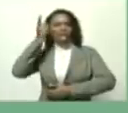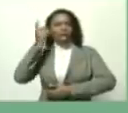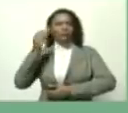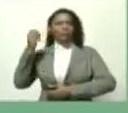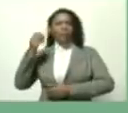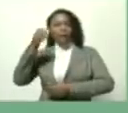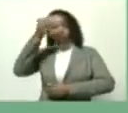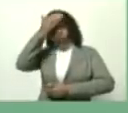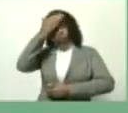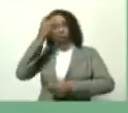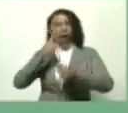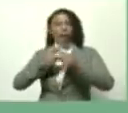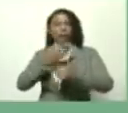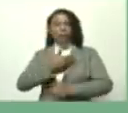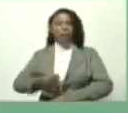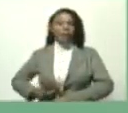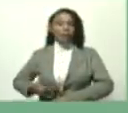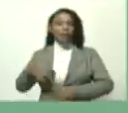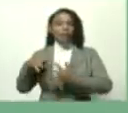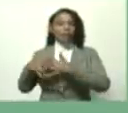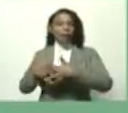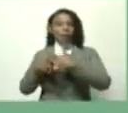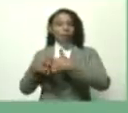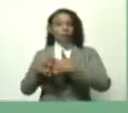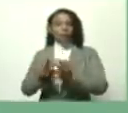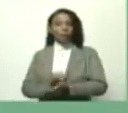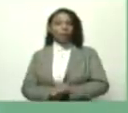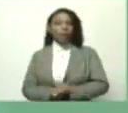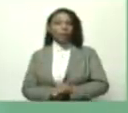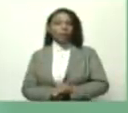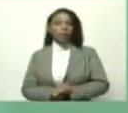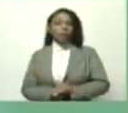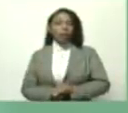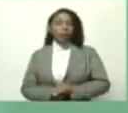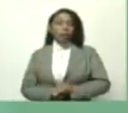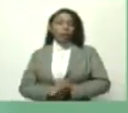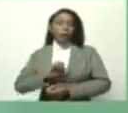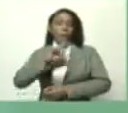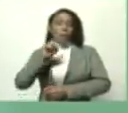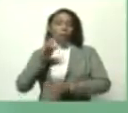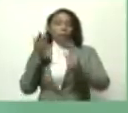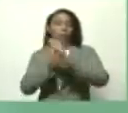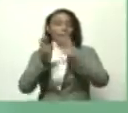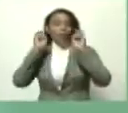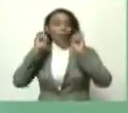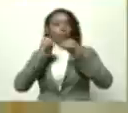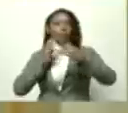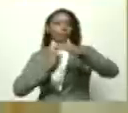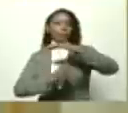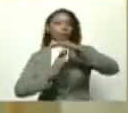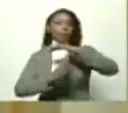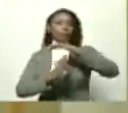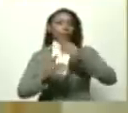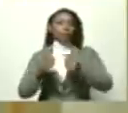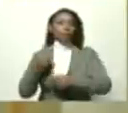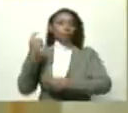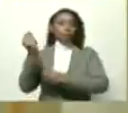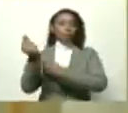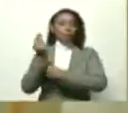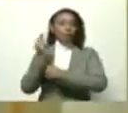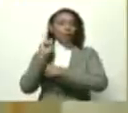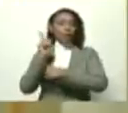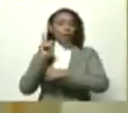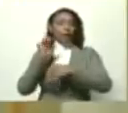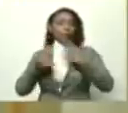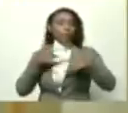Donald Trump. En cuanto a la pregunta sobre la migración que usted me hace, esos son elementos